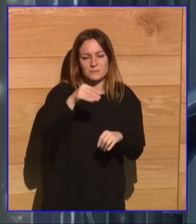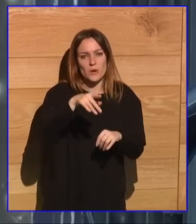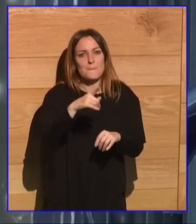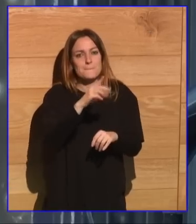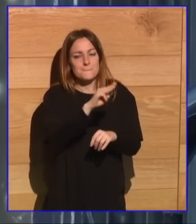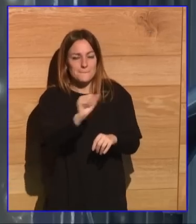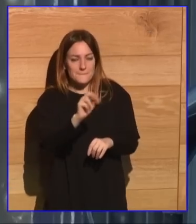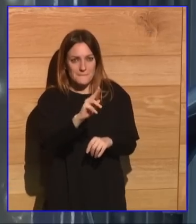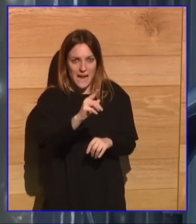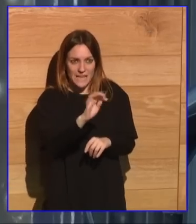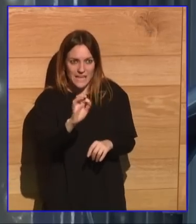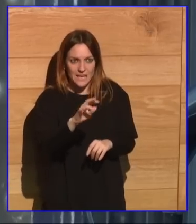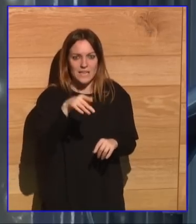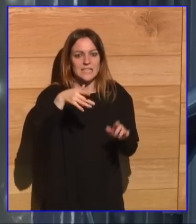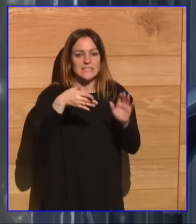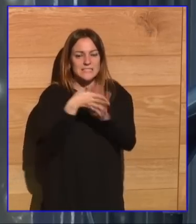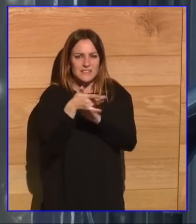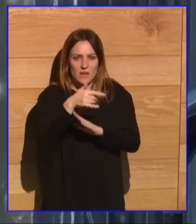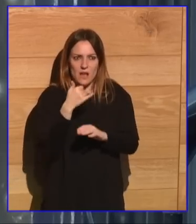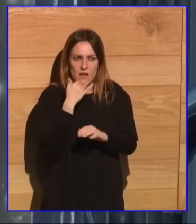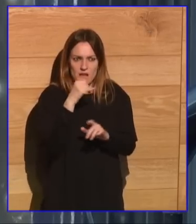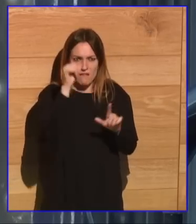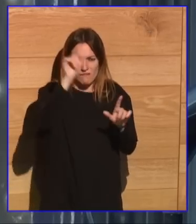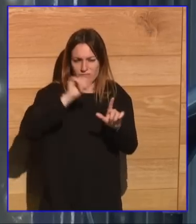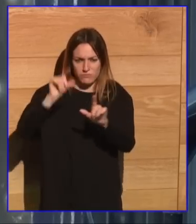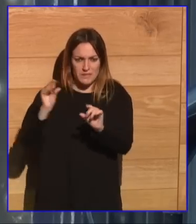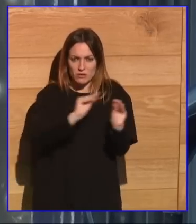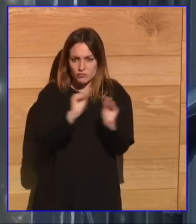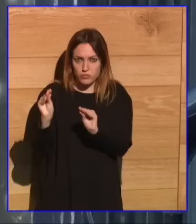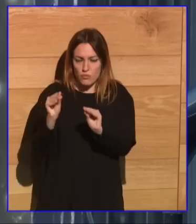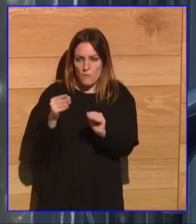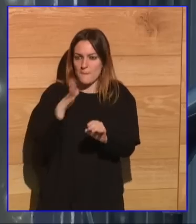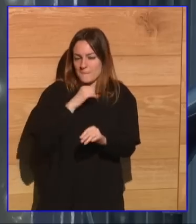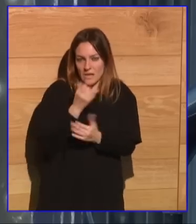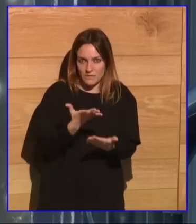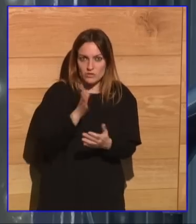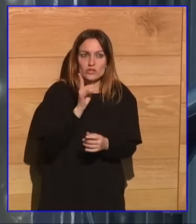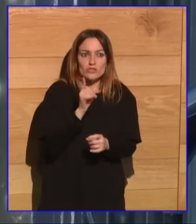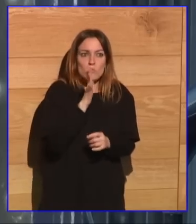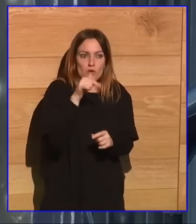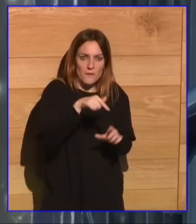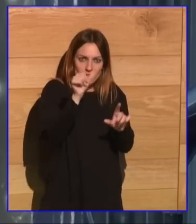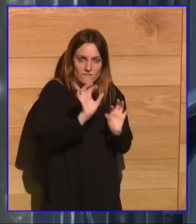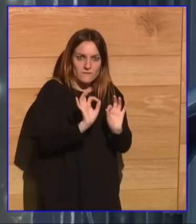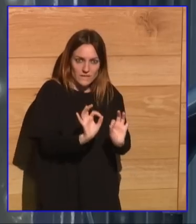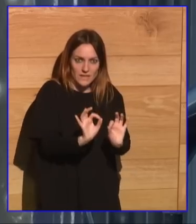dignas. O sea, es que ya solo por eso su filmografía, o sea, merece la pena por mil millones de cosas más, pero solo por eso ya merece la pena pararse en ellas. Y además aquí